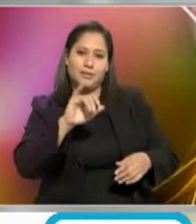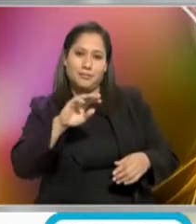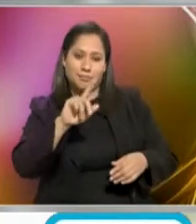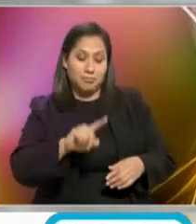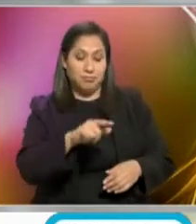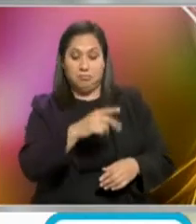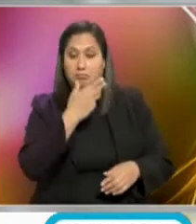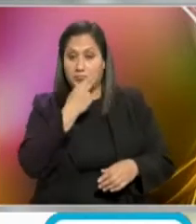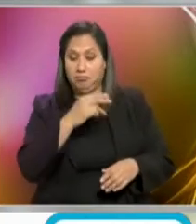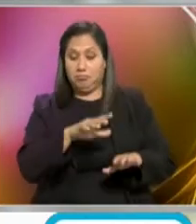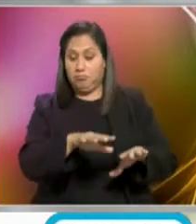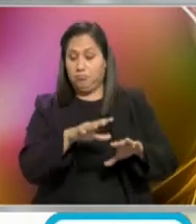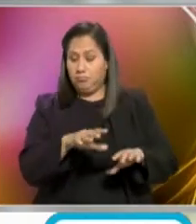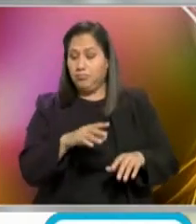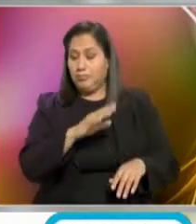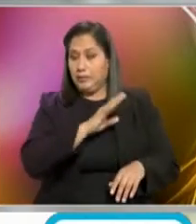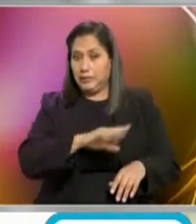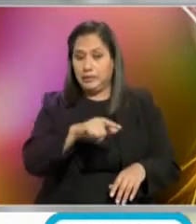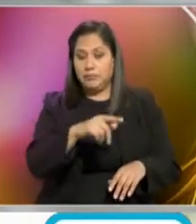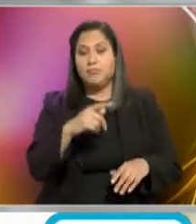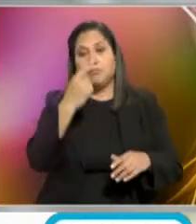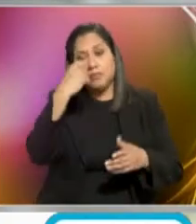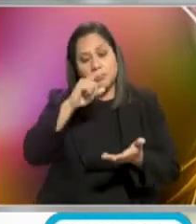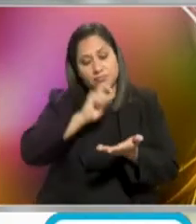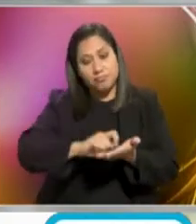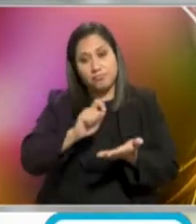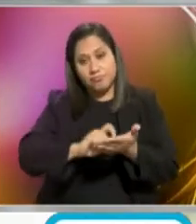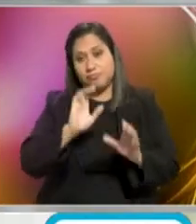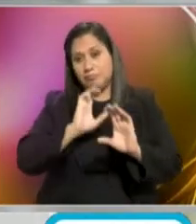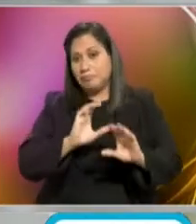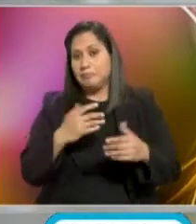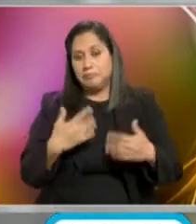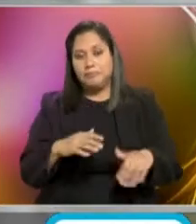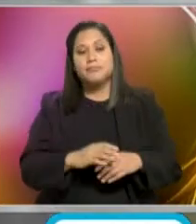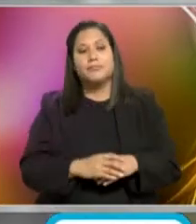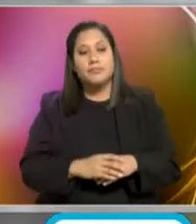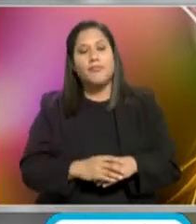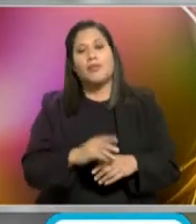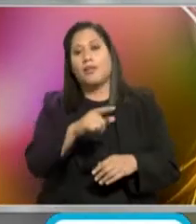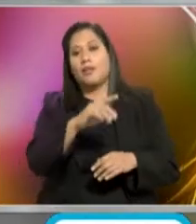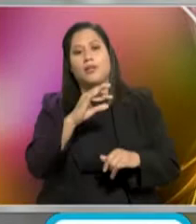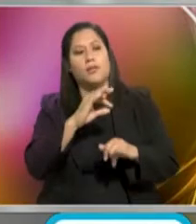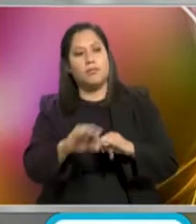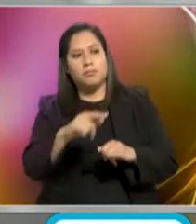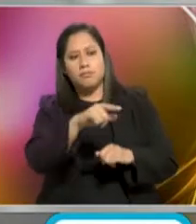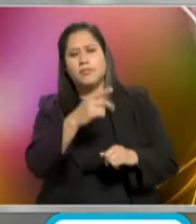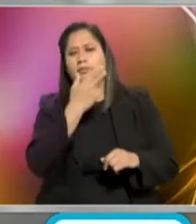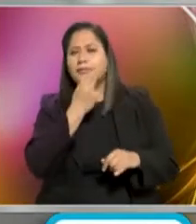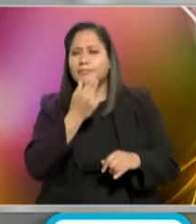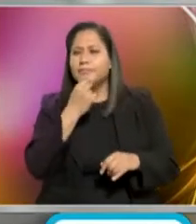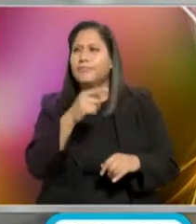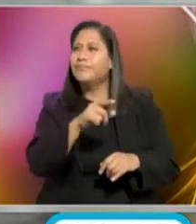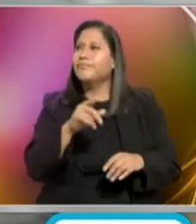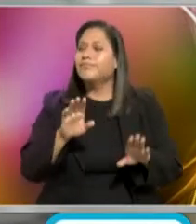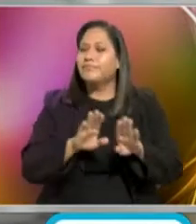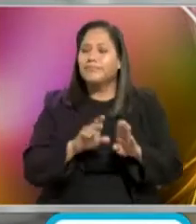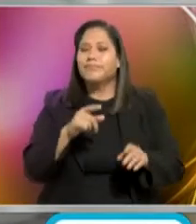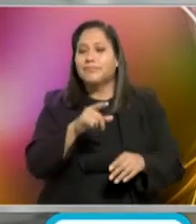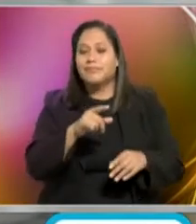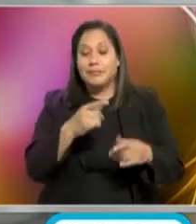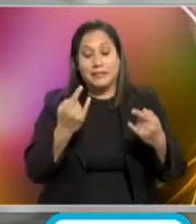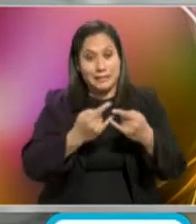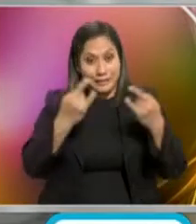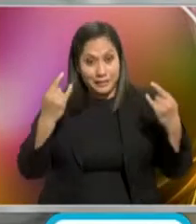figura increíble de la música y de la composición. Y que al final, pues, también trazó, ¿no? Cierta parte dentro